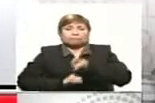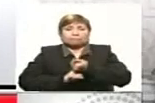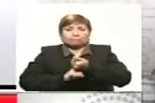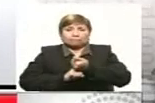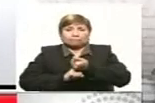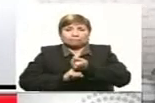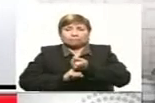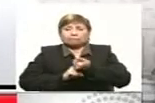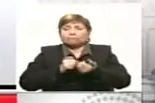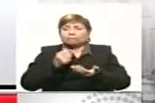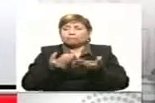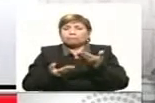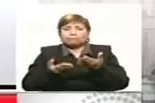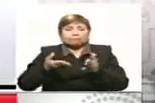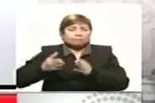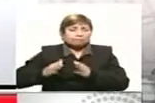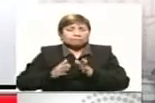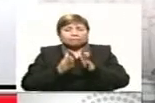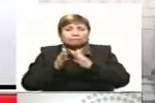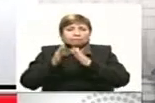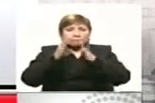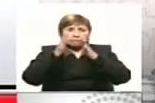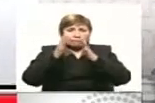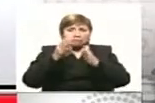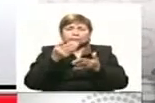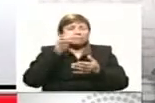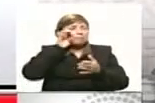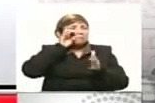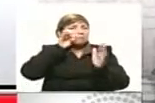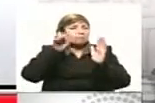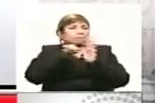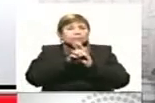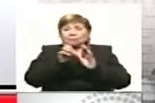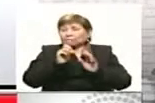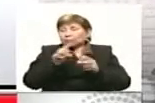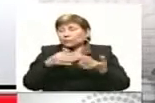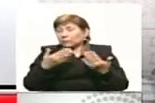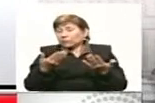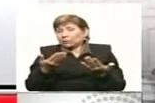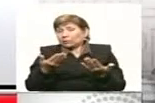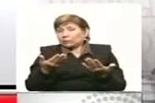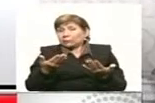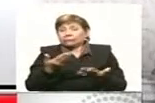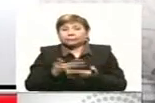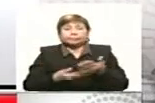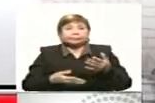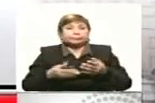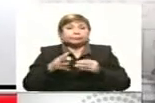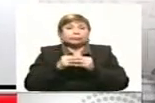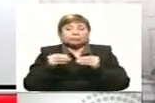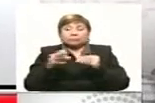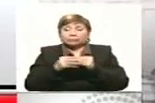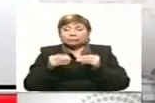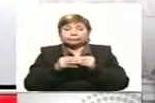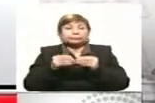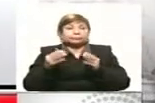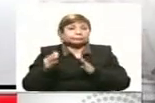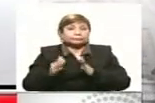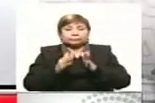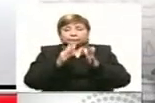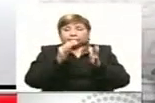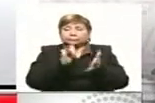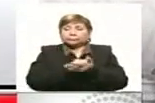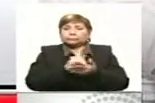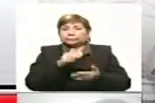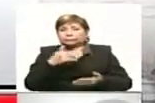¿no? Las carreteras, por ejemplo, si no hay carreteras es mucho más difícil sacar los productos o los caminos viales. Y